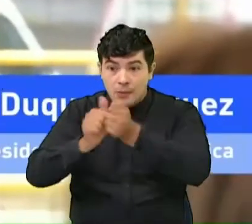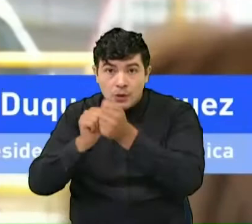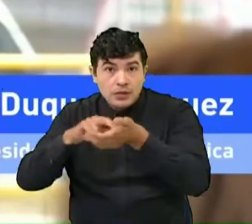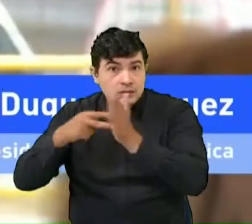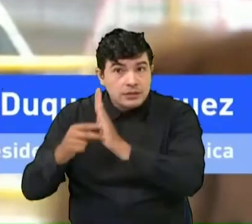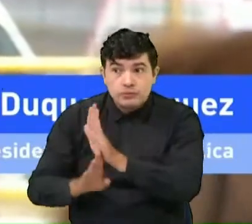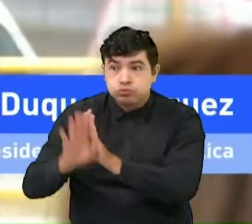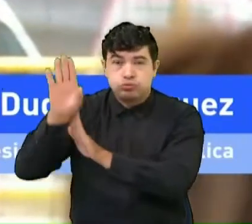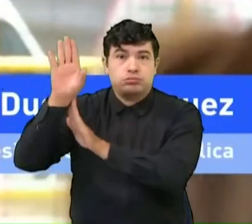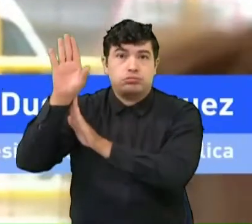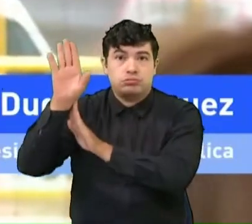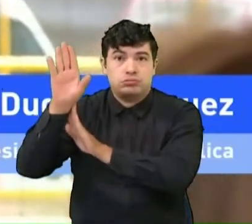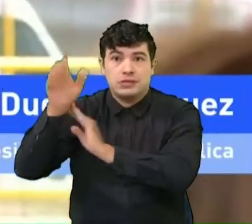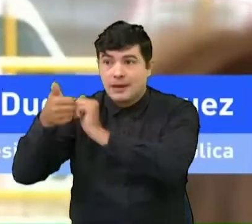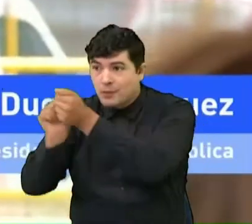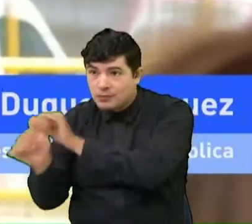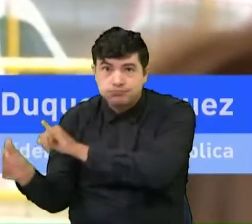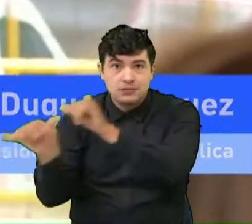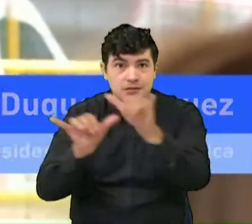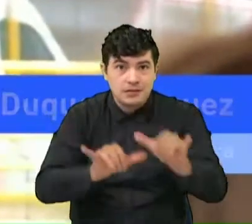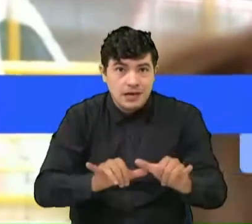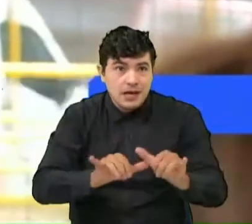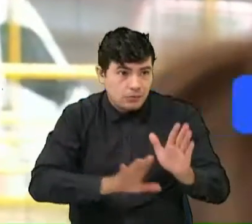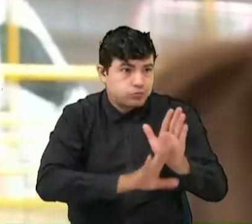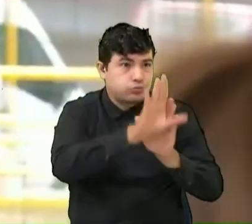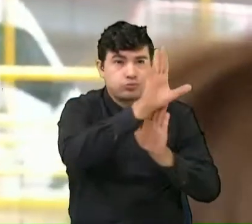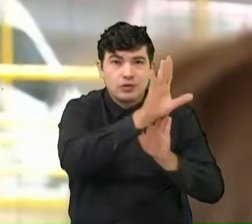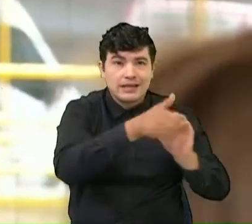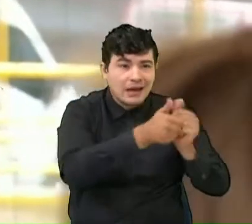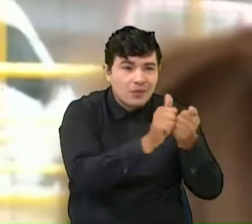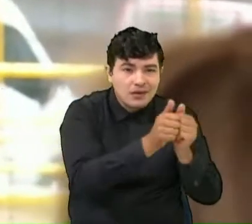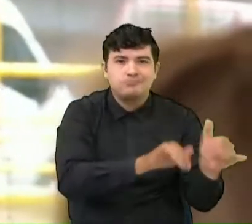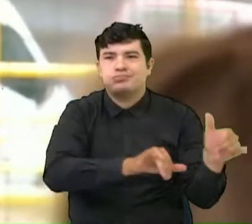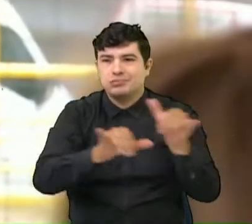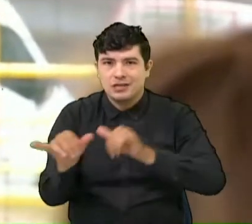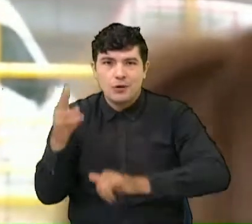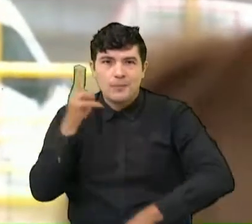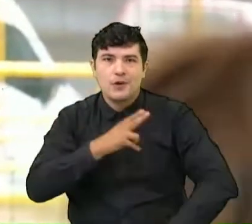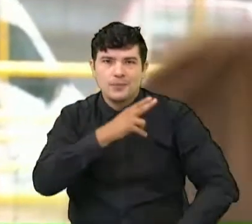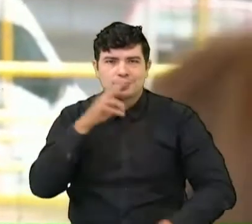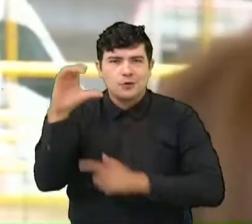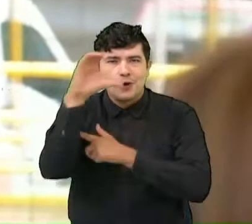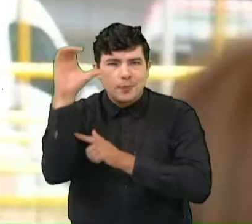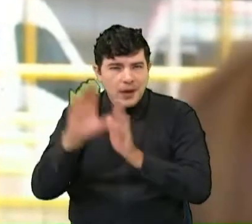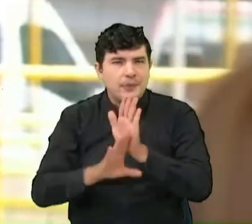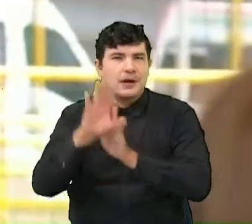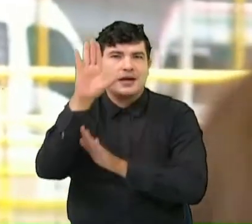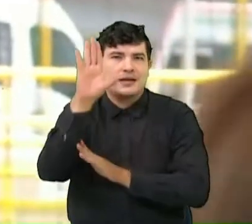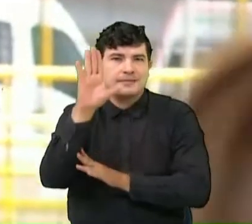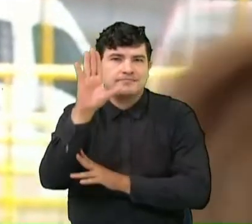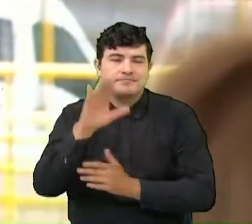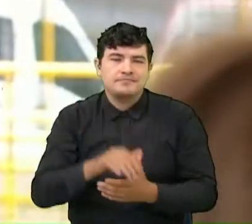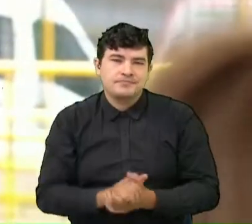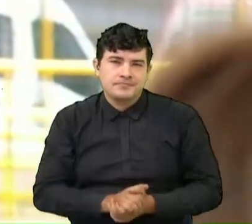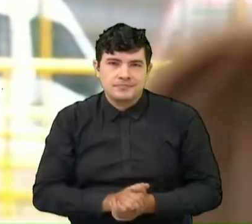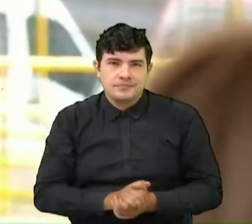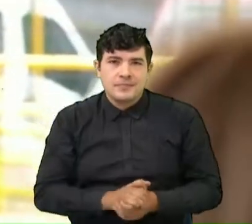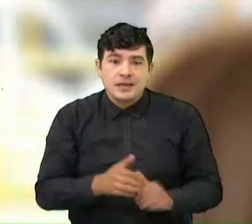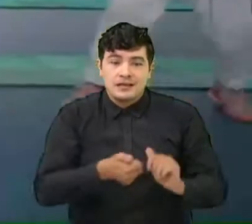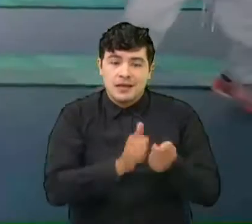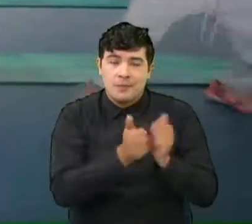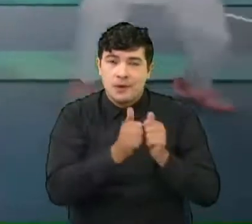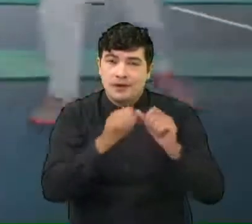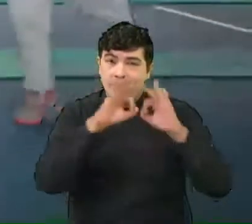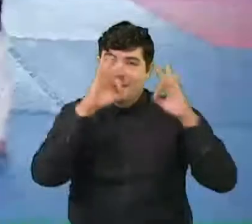desarrollo, porque el deporte hace parte de compromiso por Colombia, porque el deporte está en el corazón de la familia